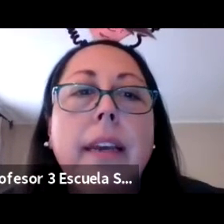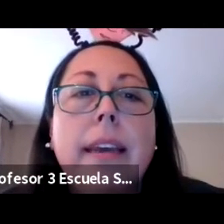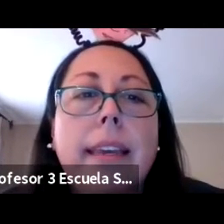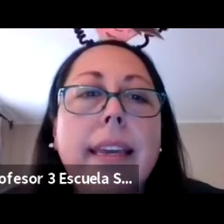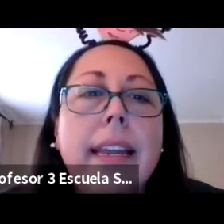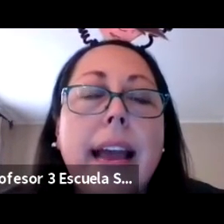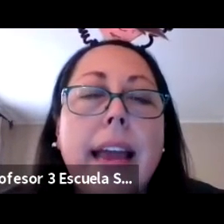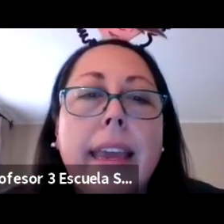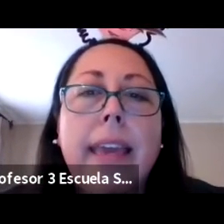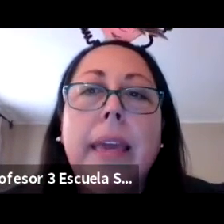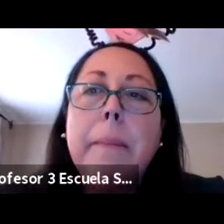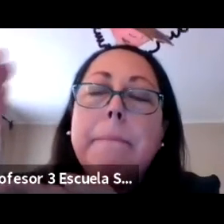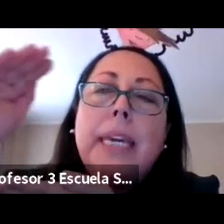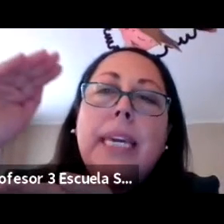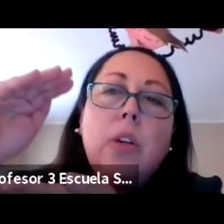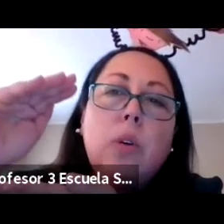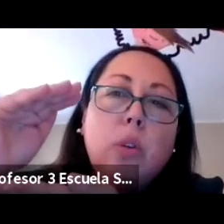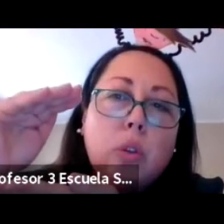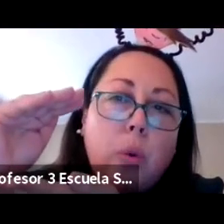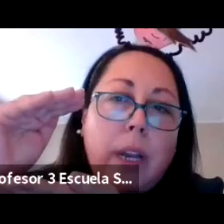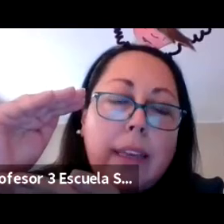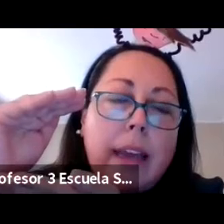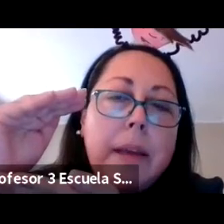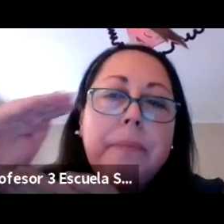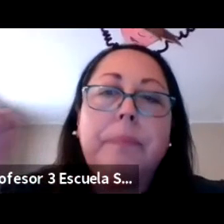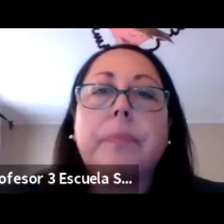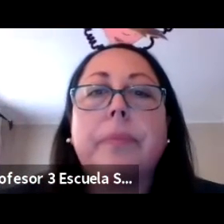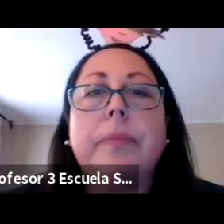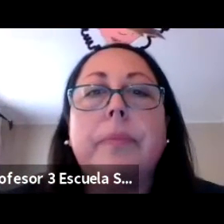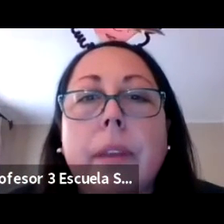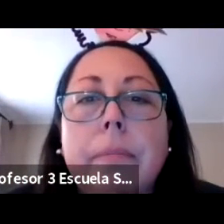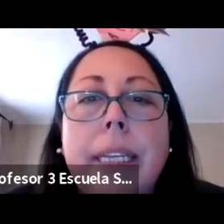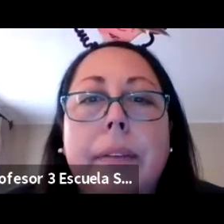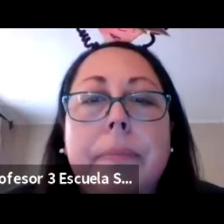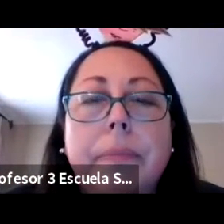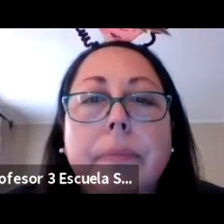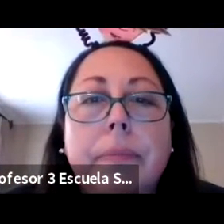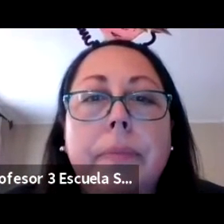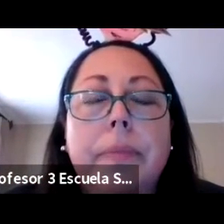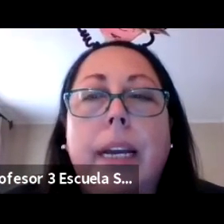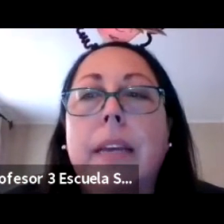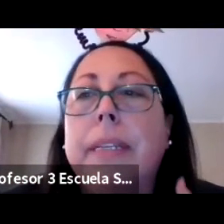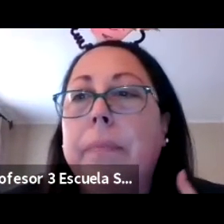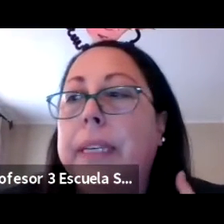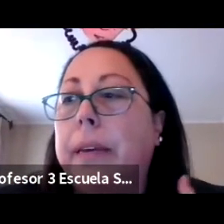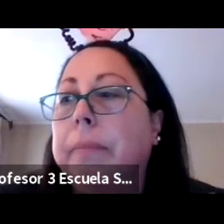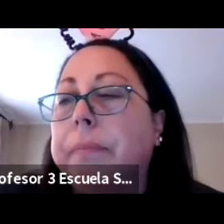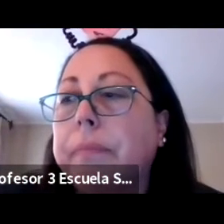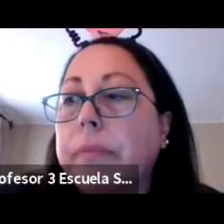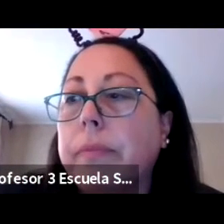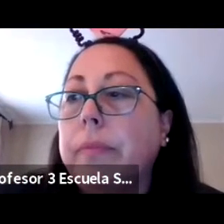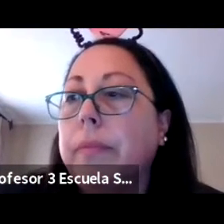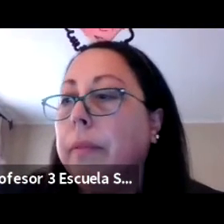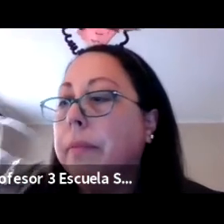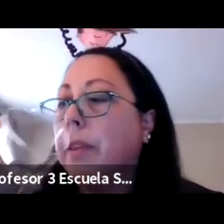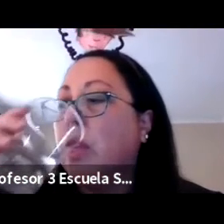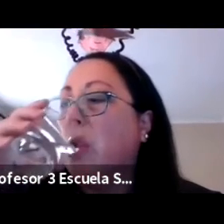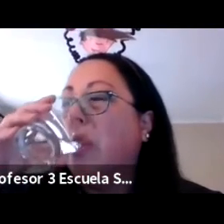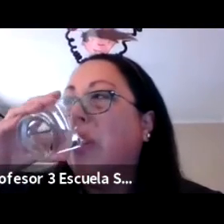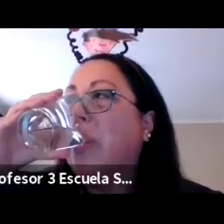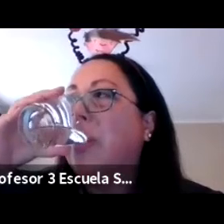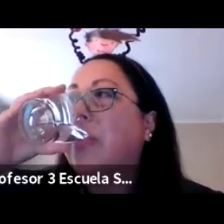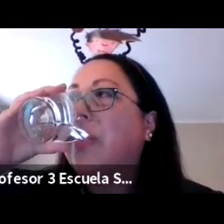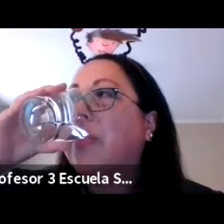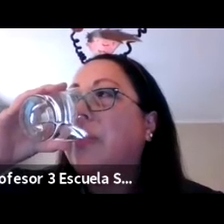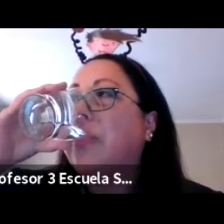perdón, y la E minúscula, ¿ya? Miren, ay, me trapiqué.